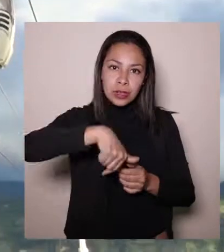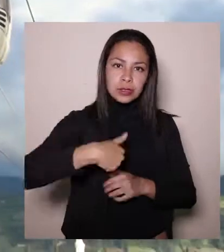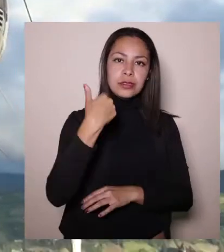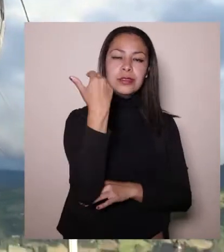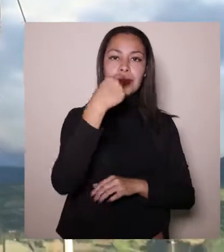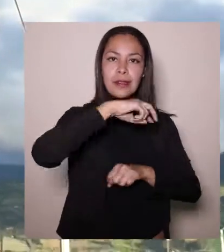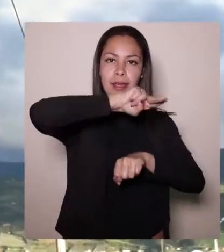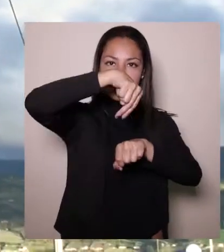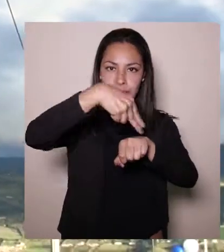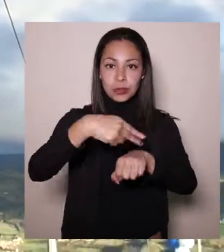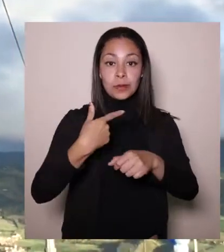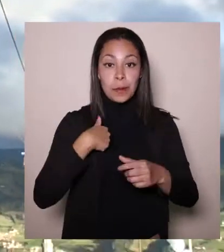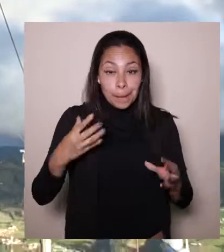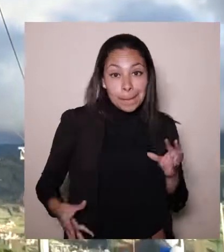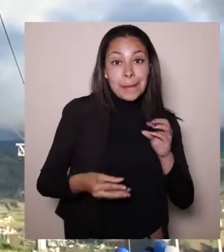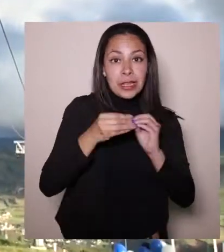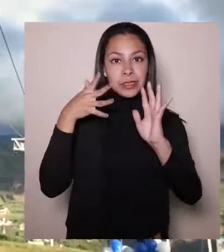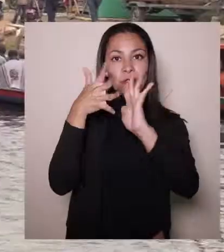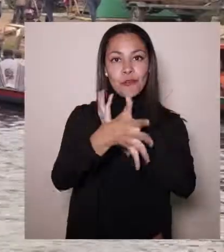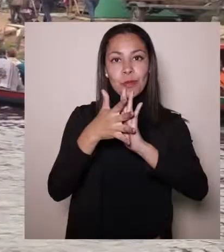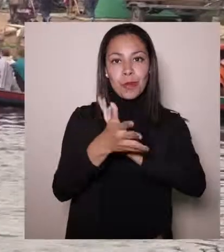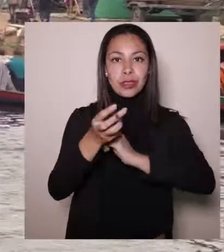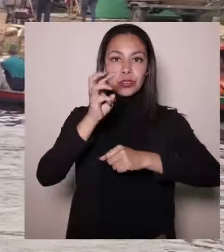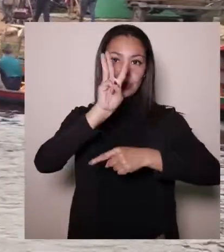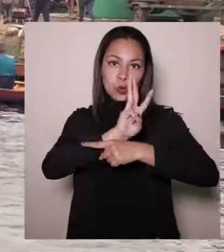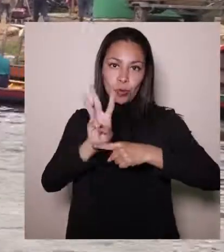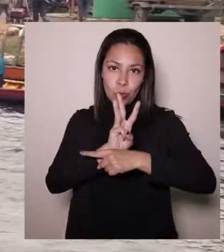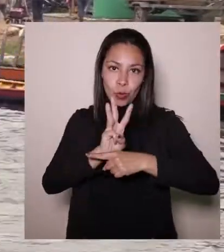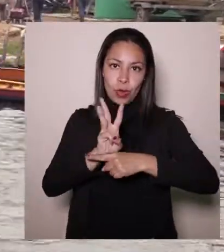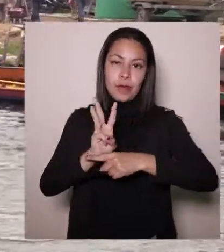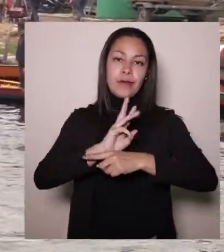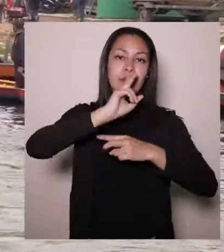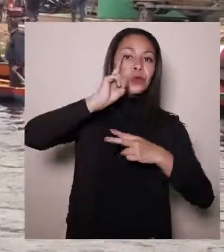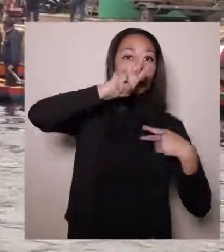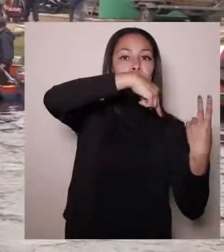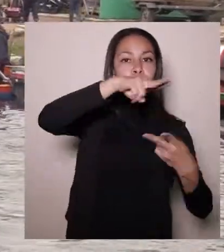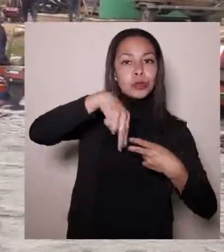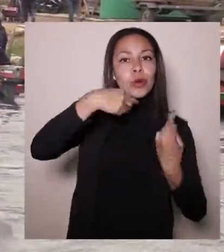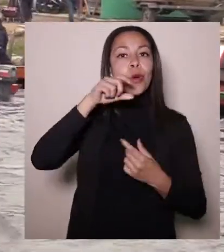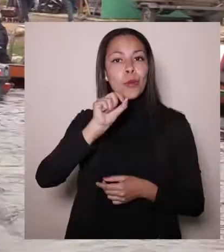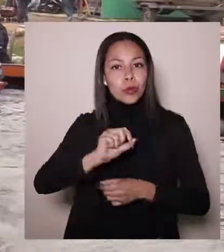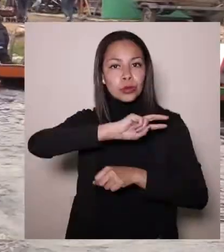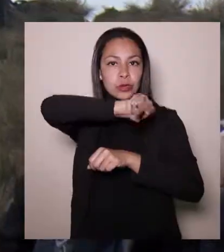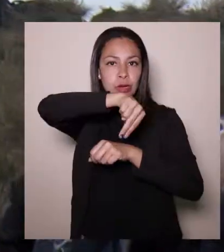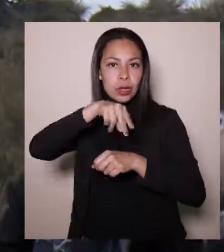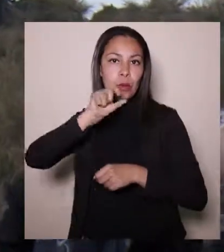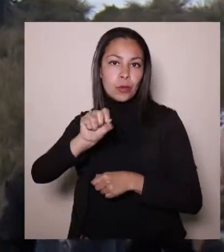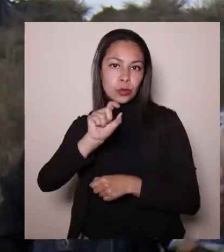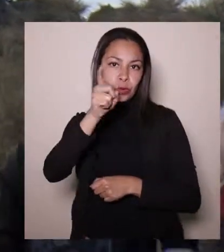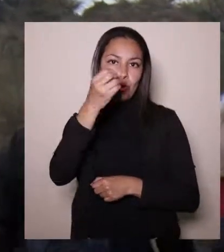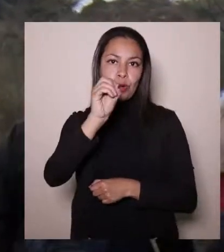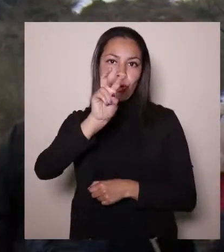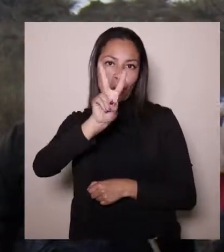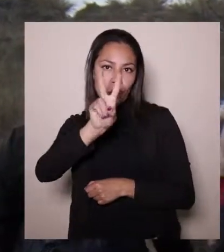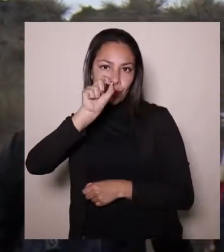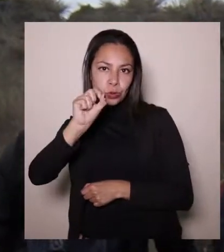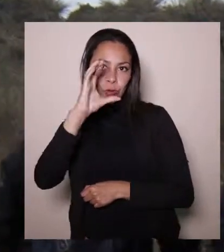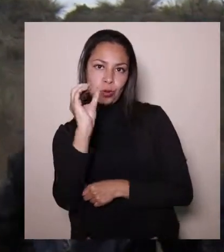de este maravilloso proceso, que es único en el país, podrán tener mayor información en la página web